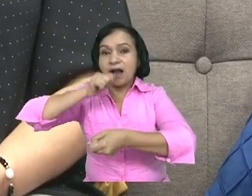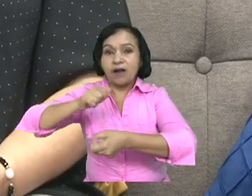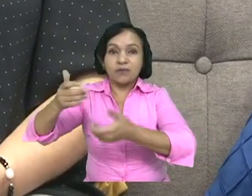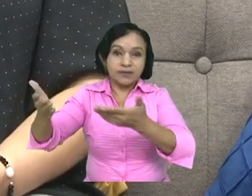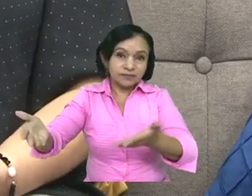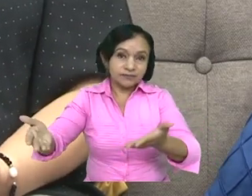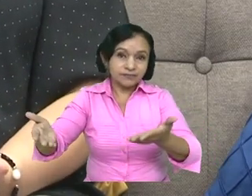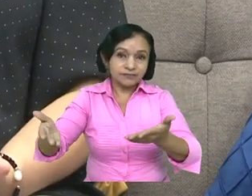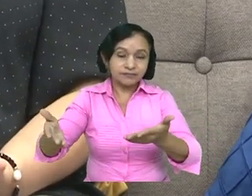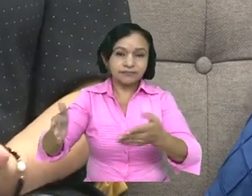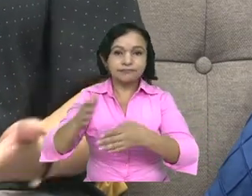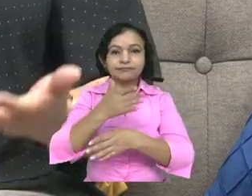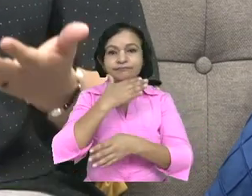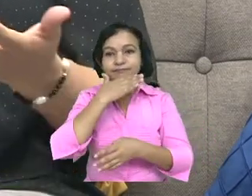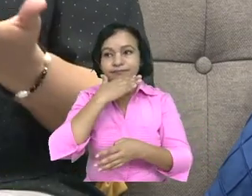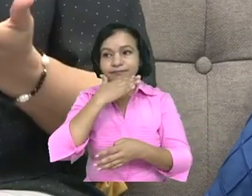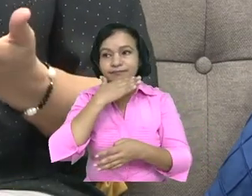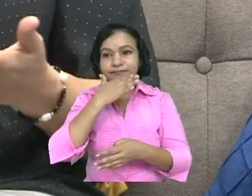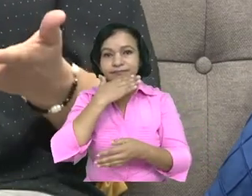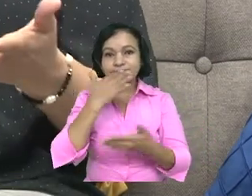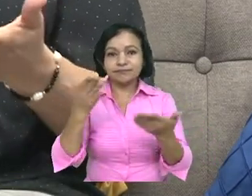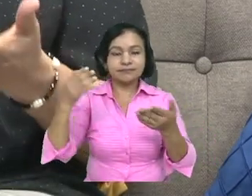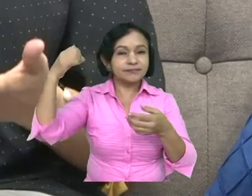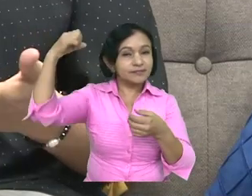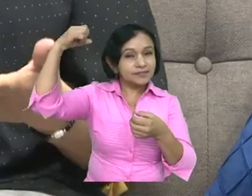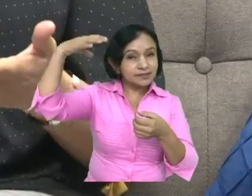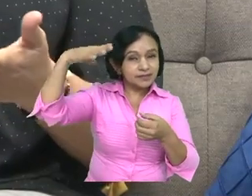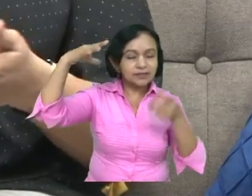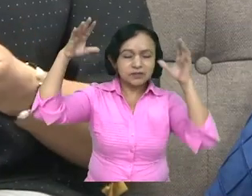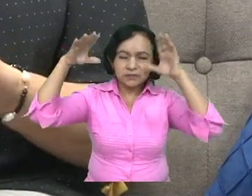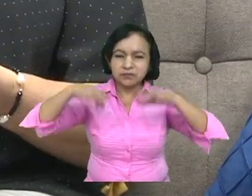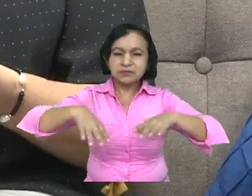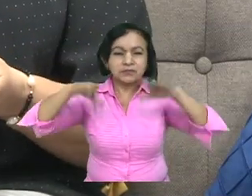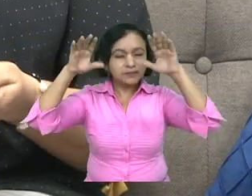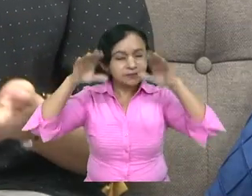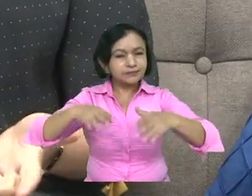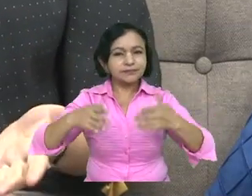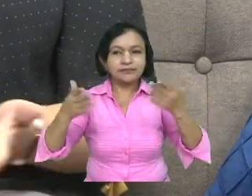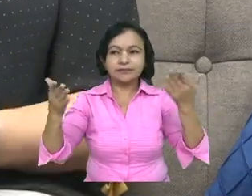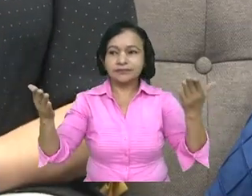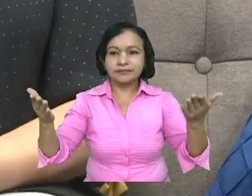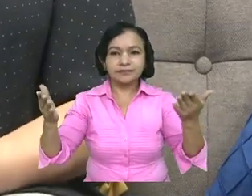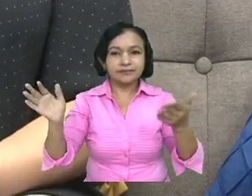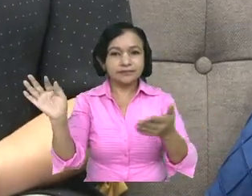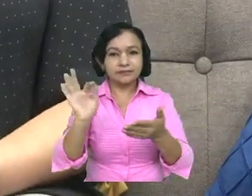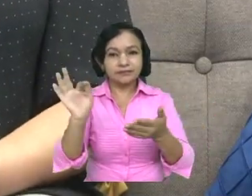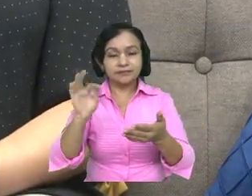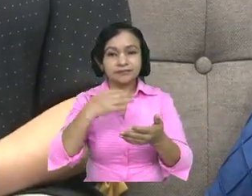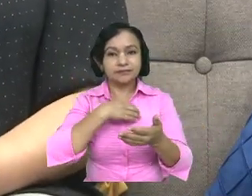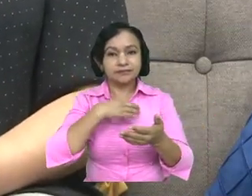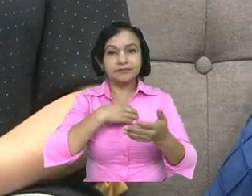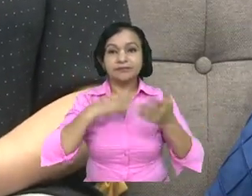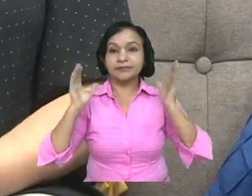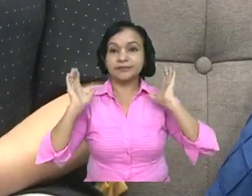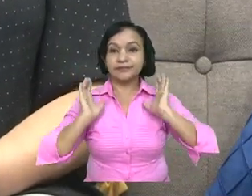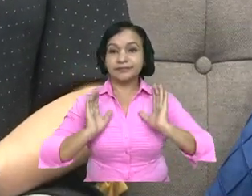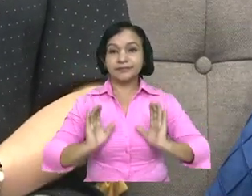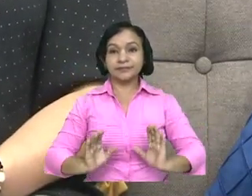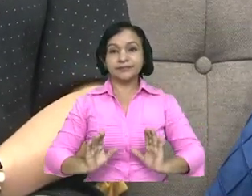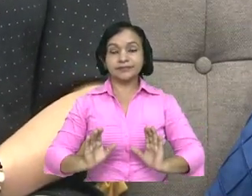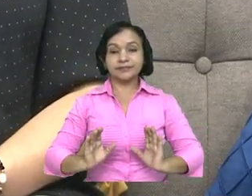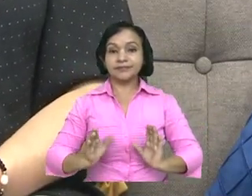en condiciones adversas, porque si no es el sol, es la lluvia, es la posición física, ¿verdad?